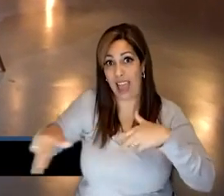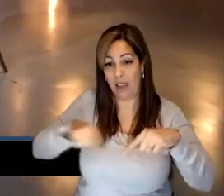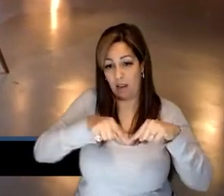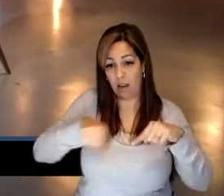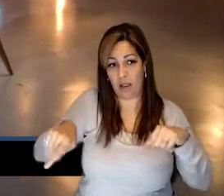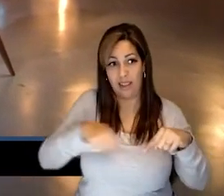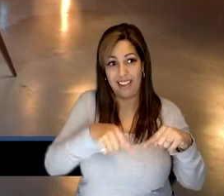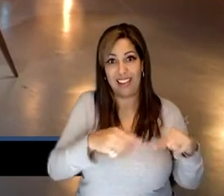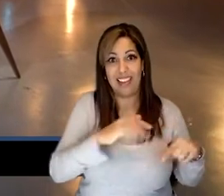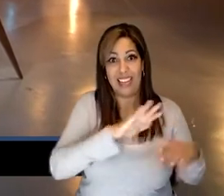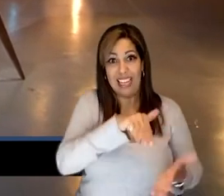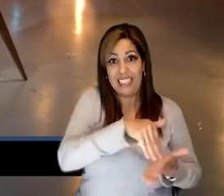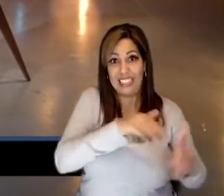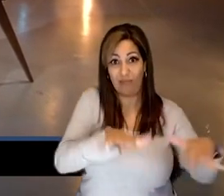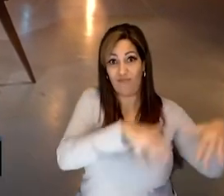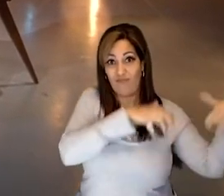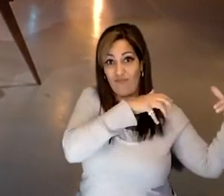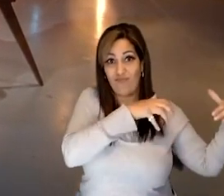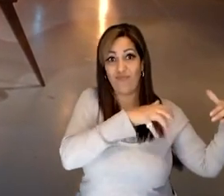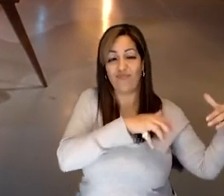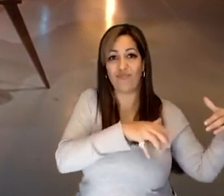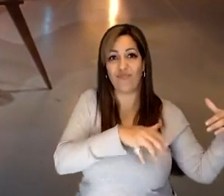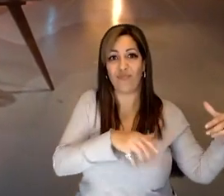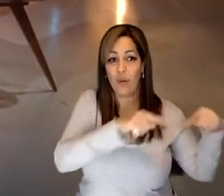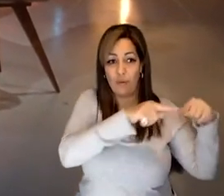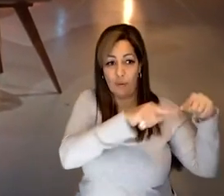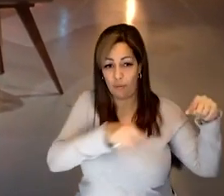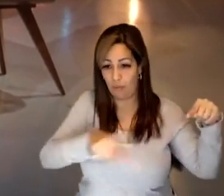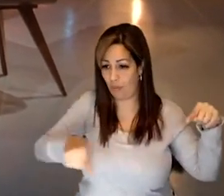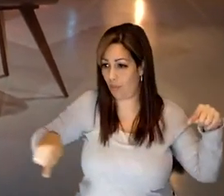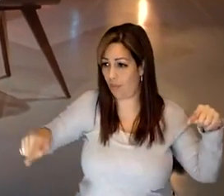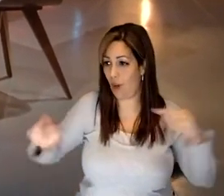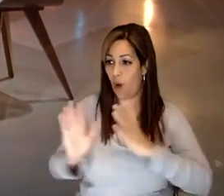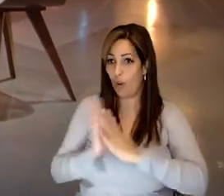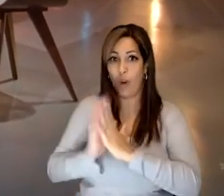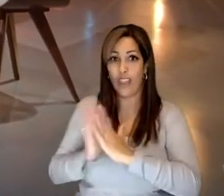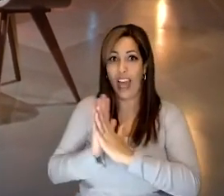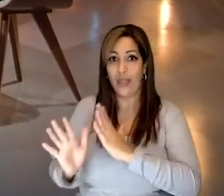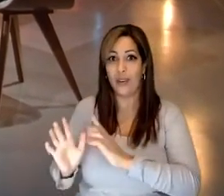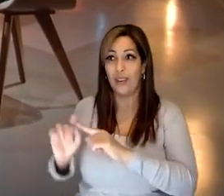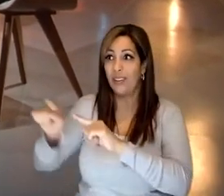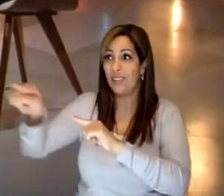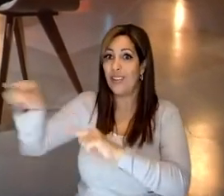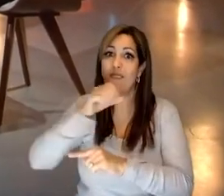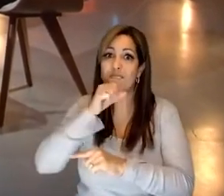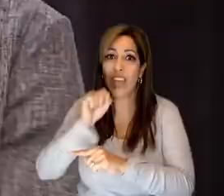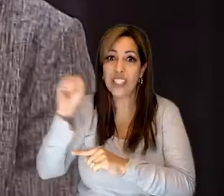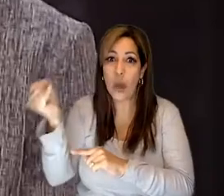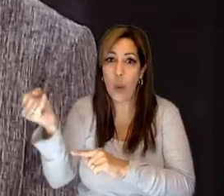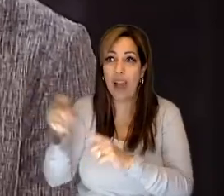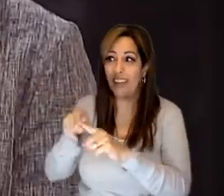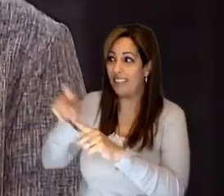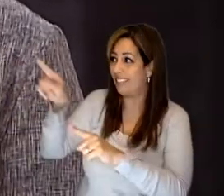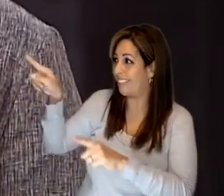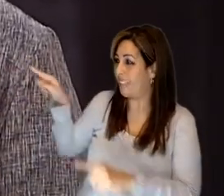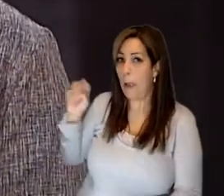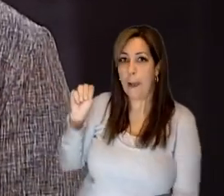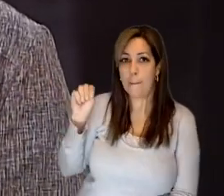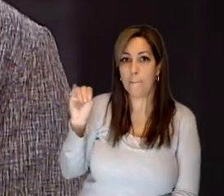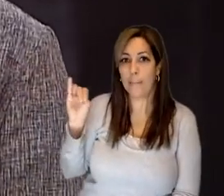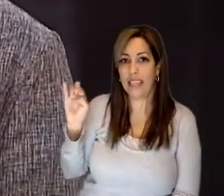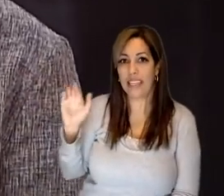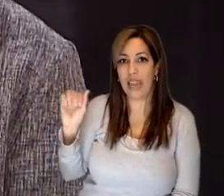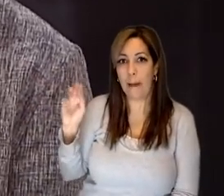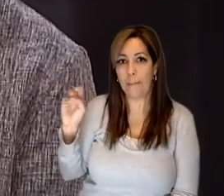entre lo que es el Distrito de Convenciones, el Viejo San Juan, el área del condado y Miramar. Wow. Así que eso va a ser una alternativa,